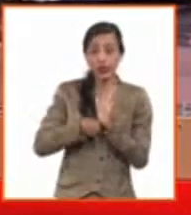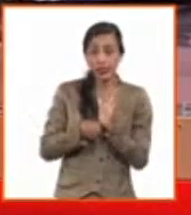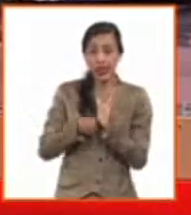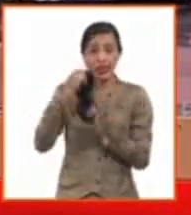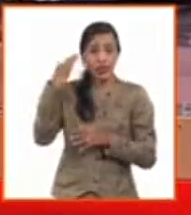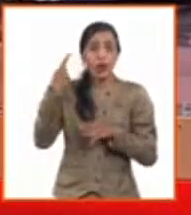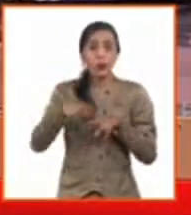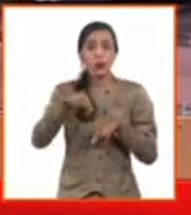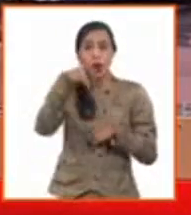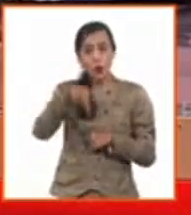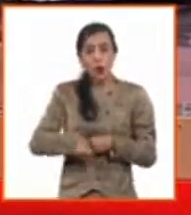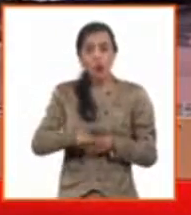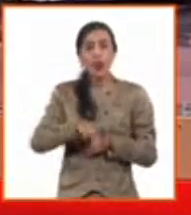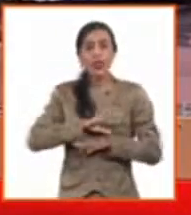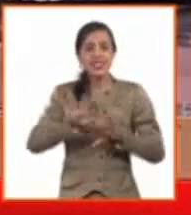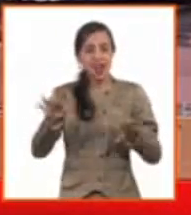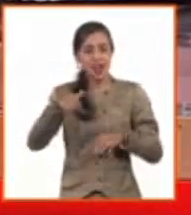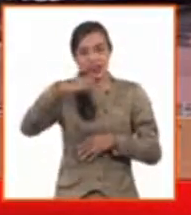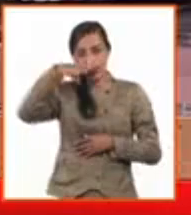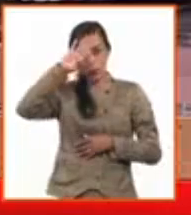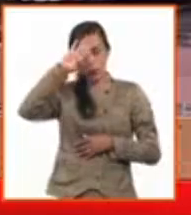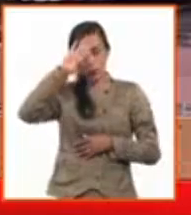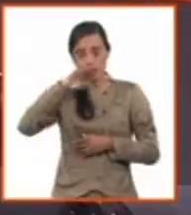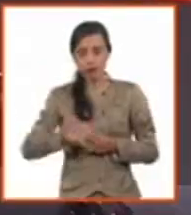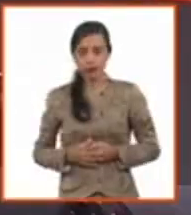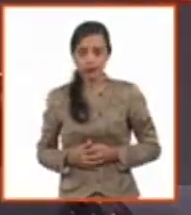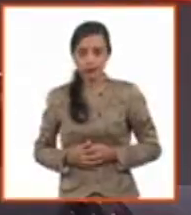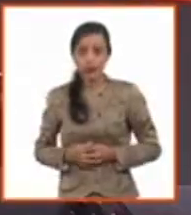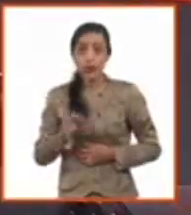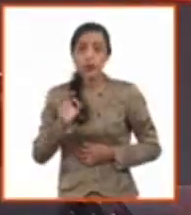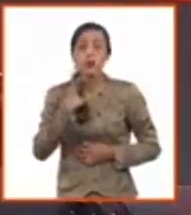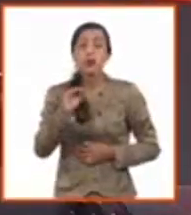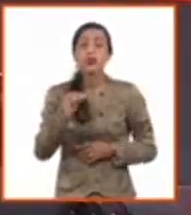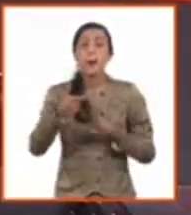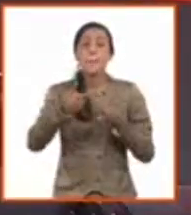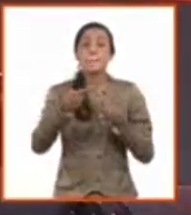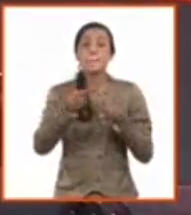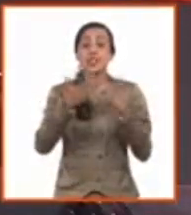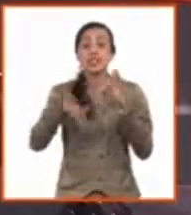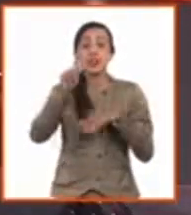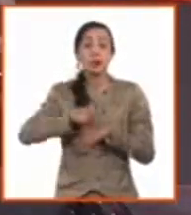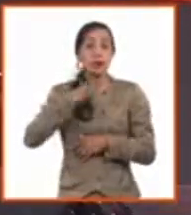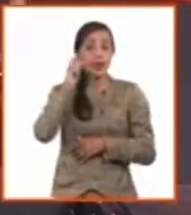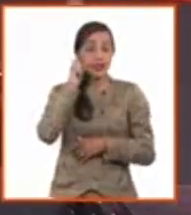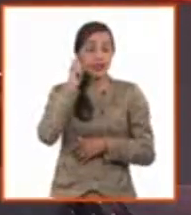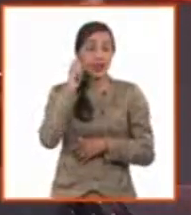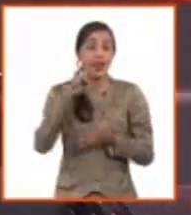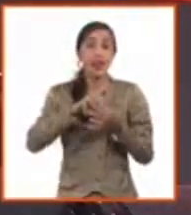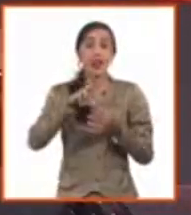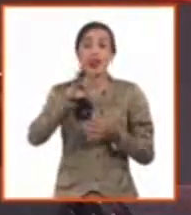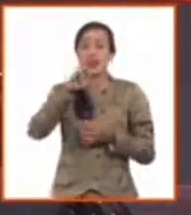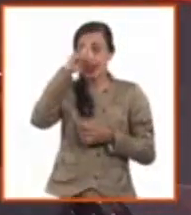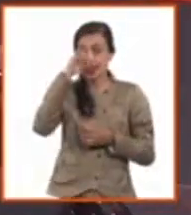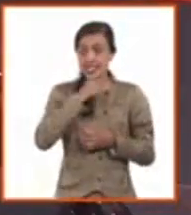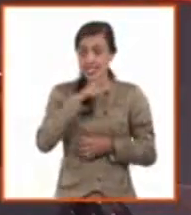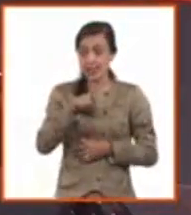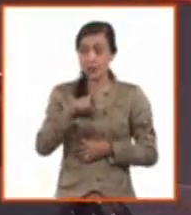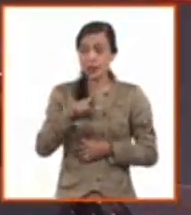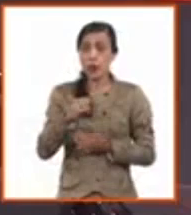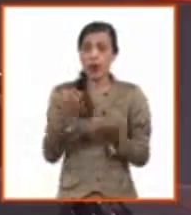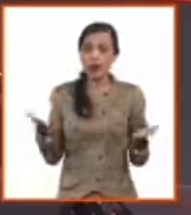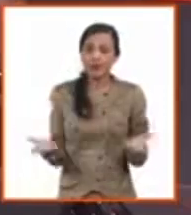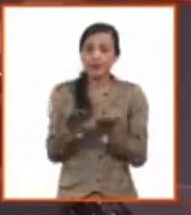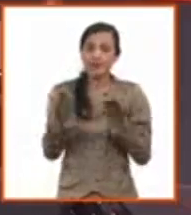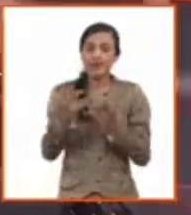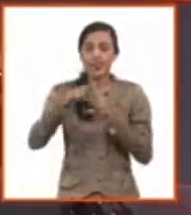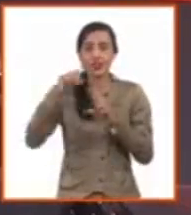y que la viceministra grisel la soberanía tecnológica nos permite